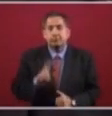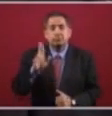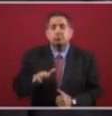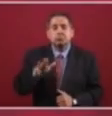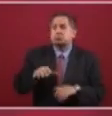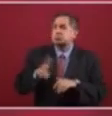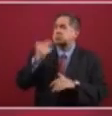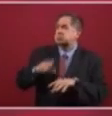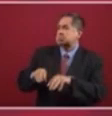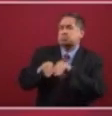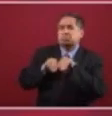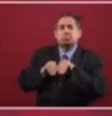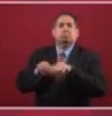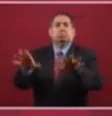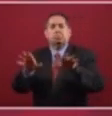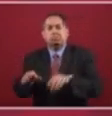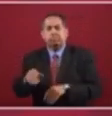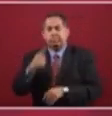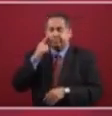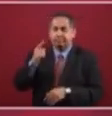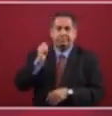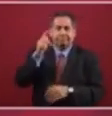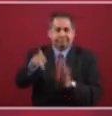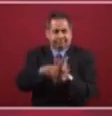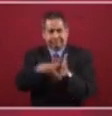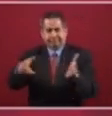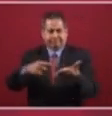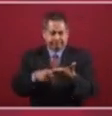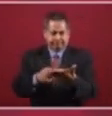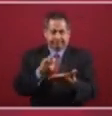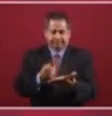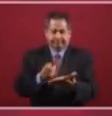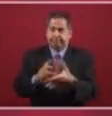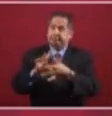Nunca salió una nota